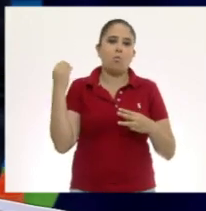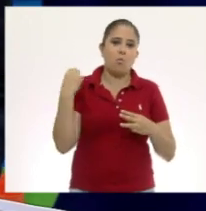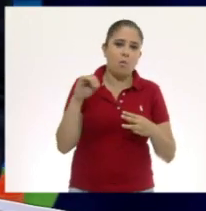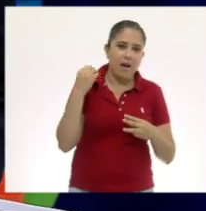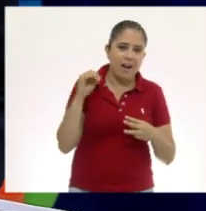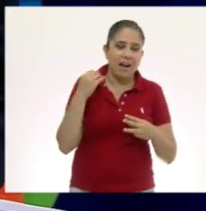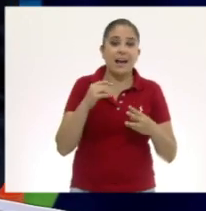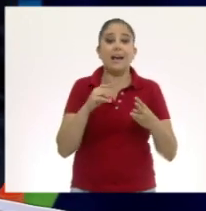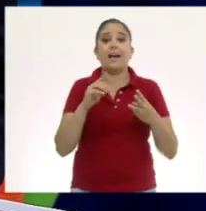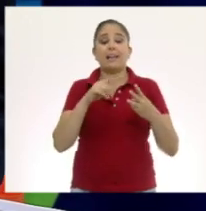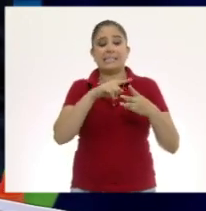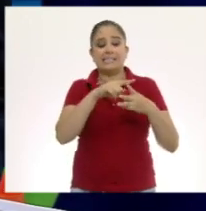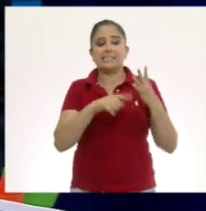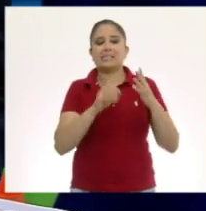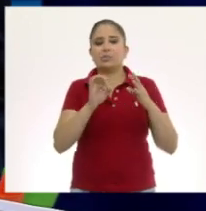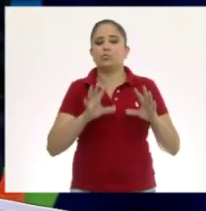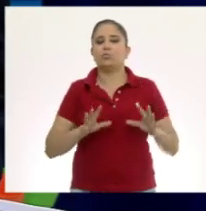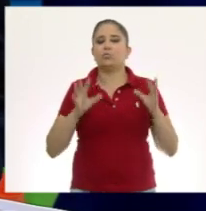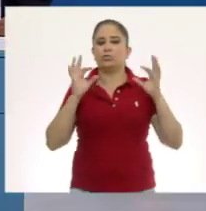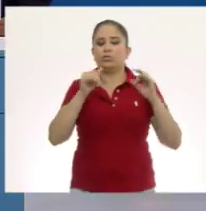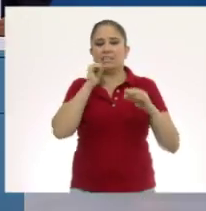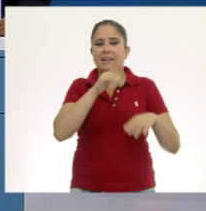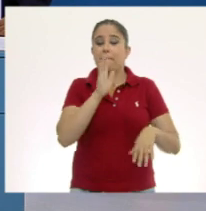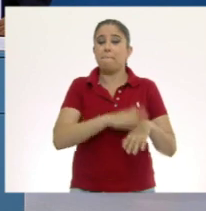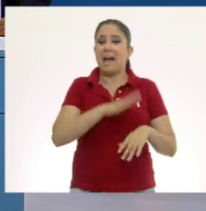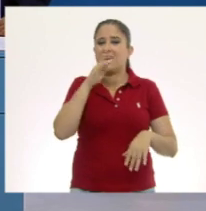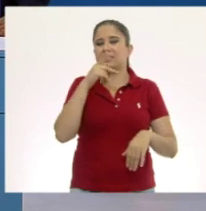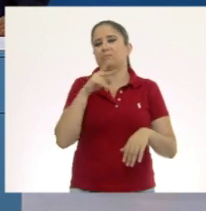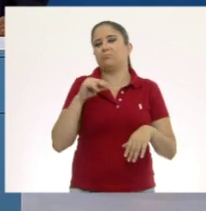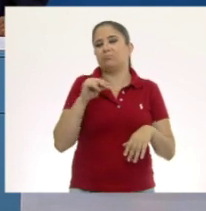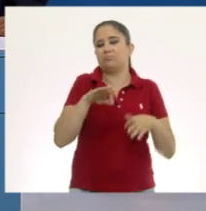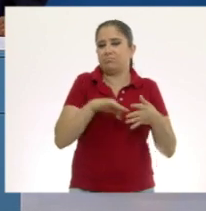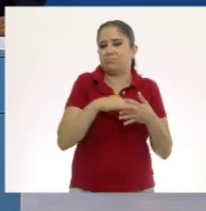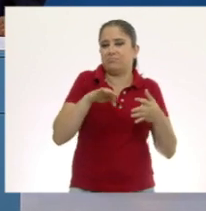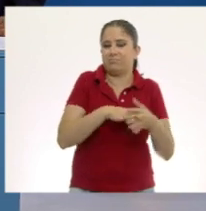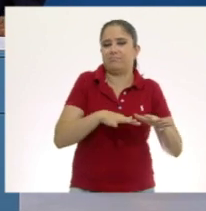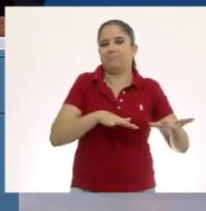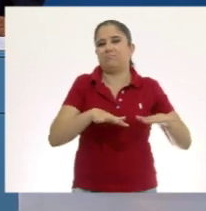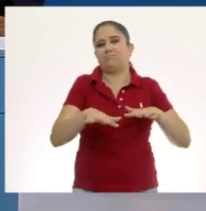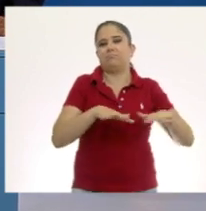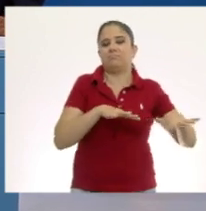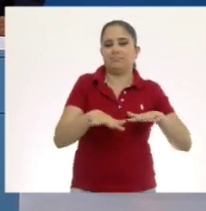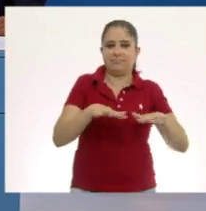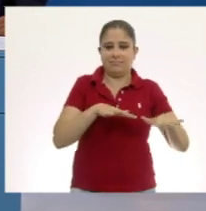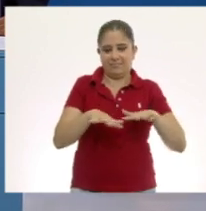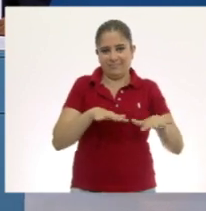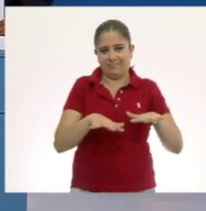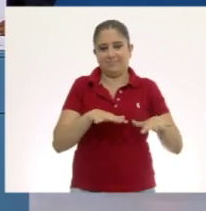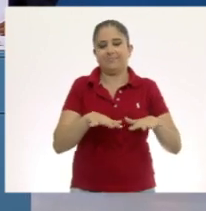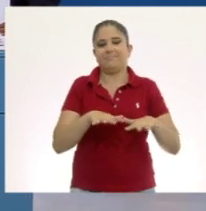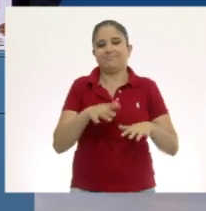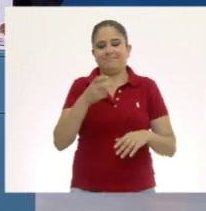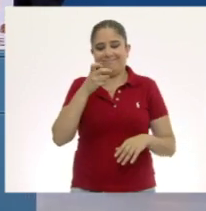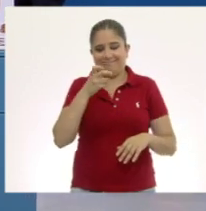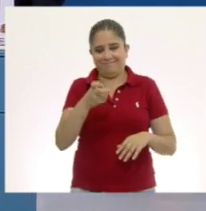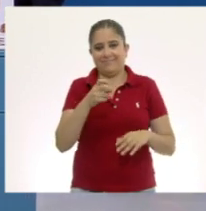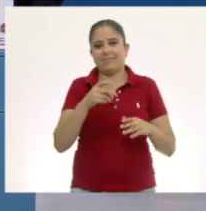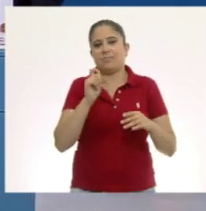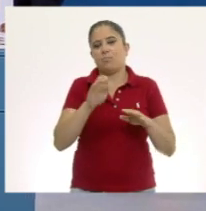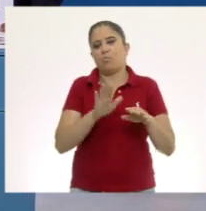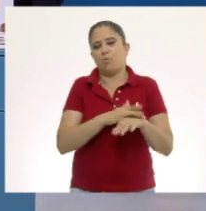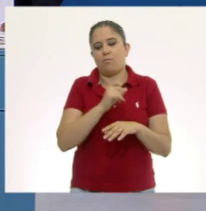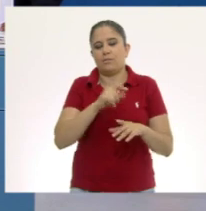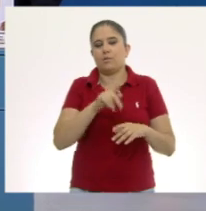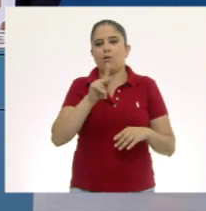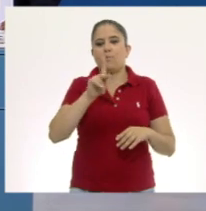Oaxaca, porque es justo ahí la zona de mayor movimiento en referencia a las placas